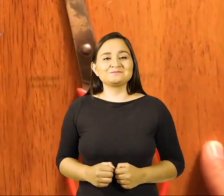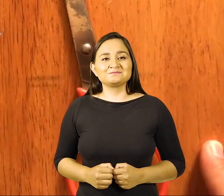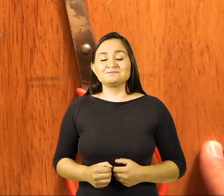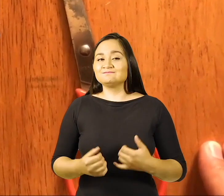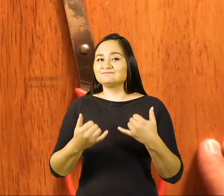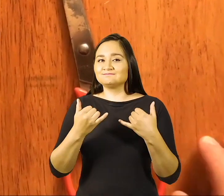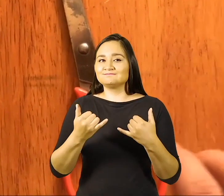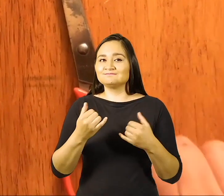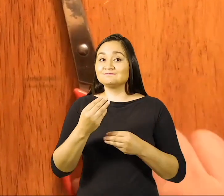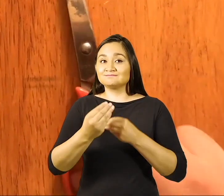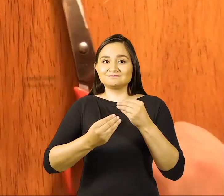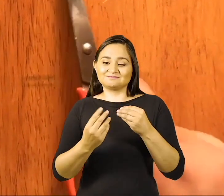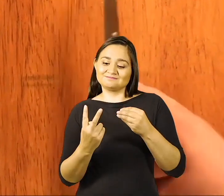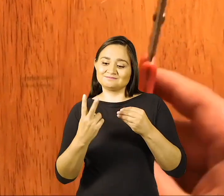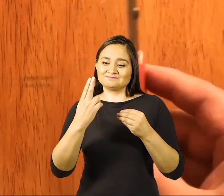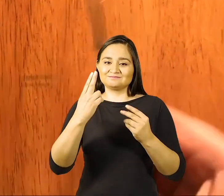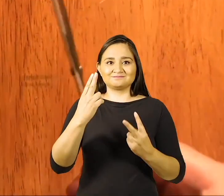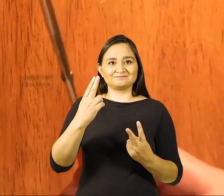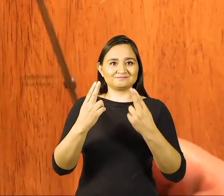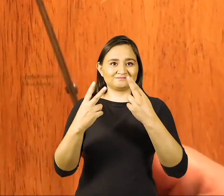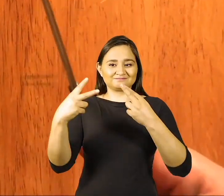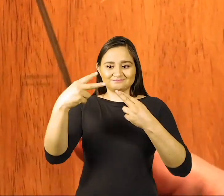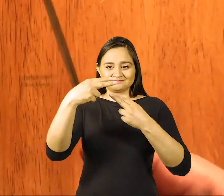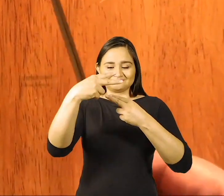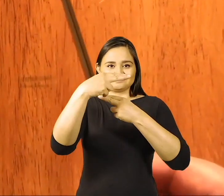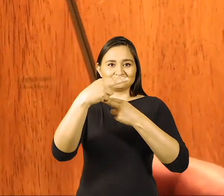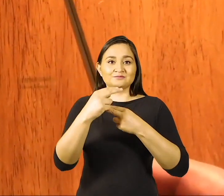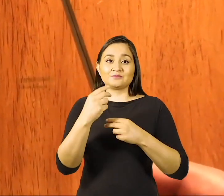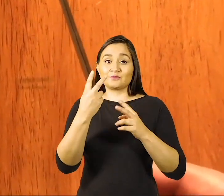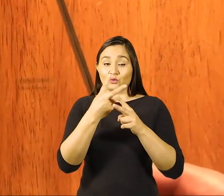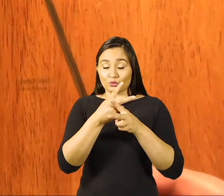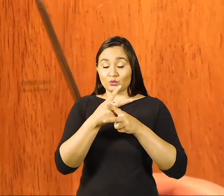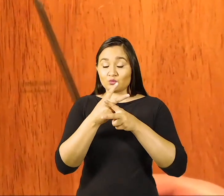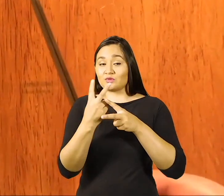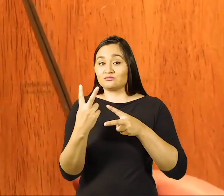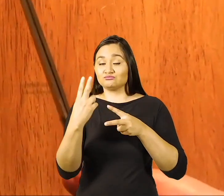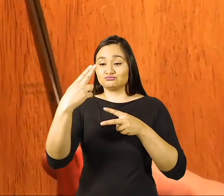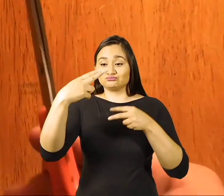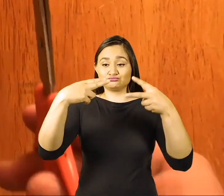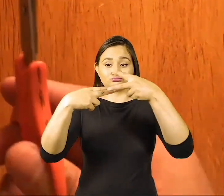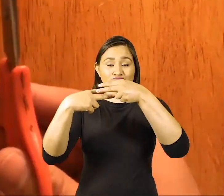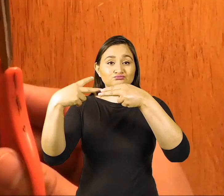a cortarlas. Con mucho cuidado tomamos las tijeras y